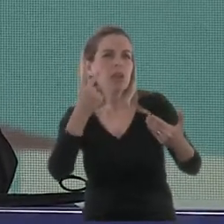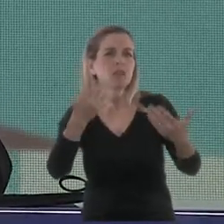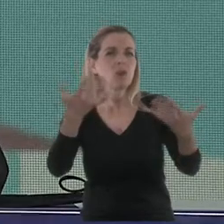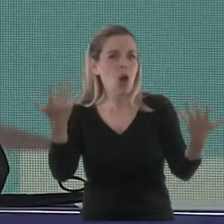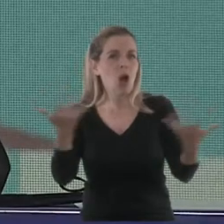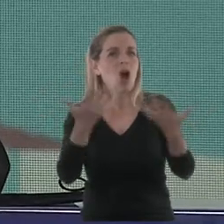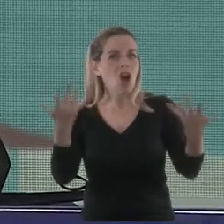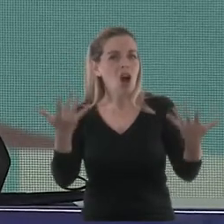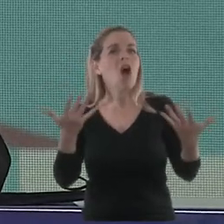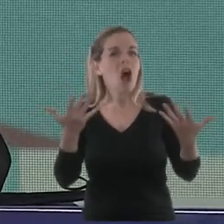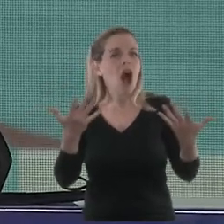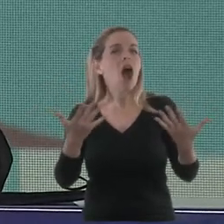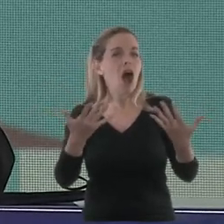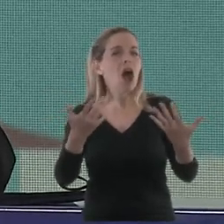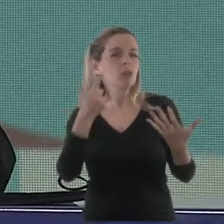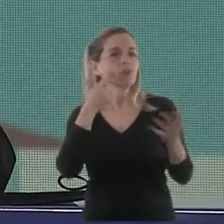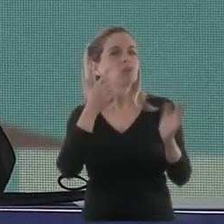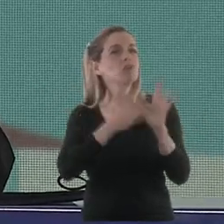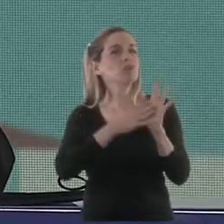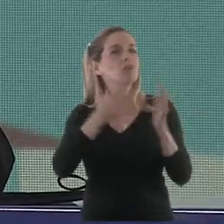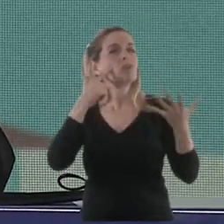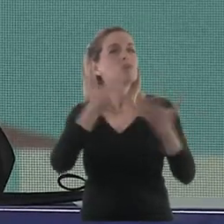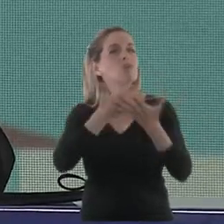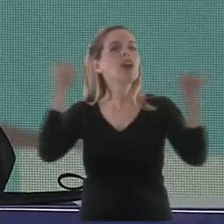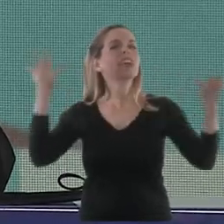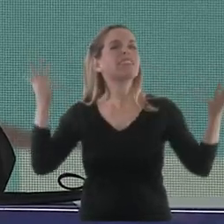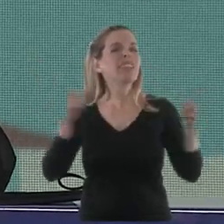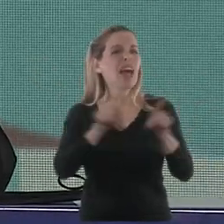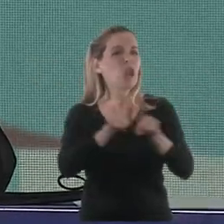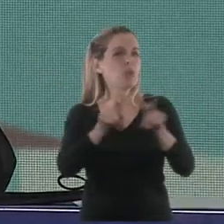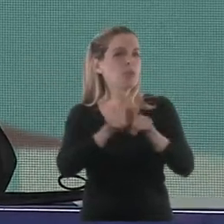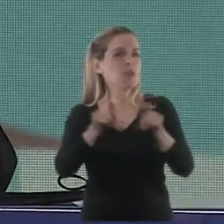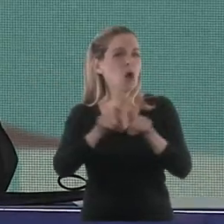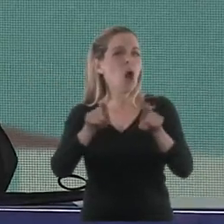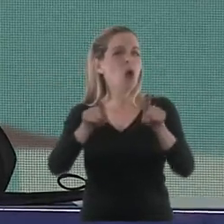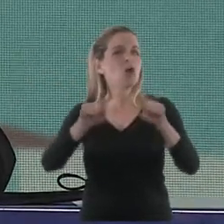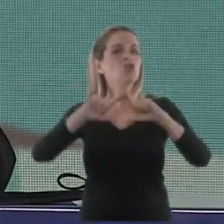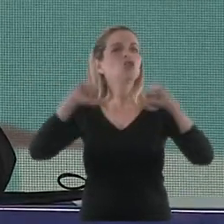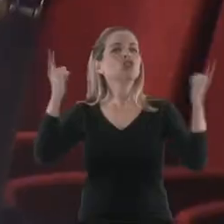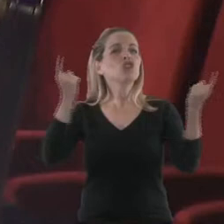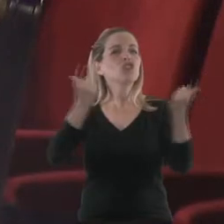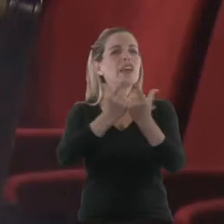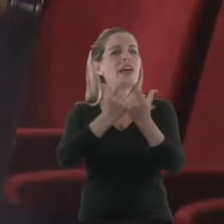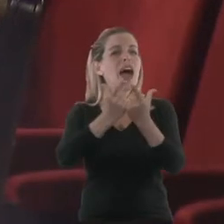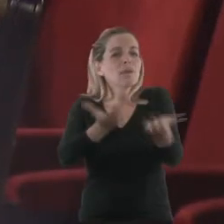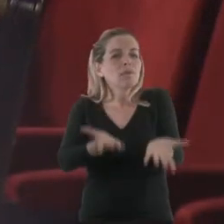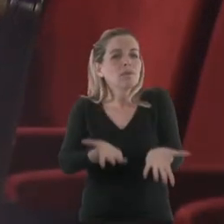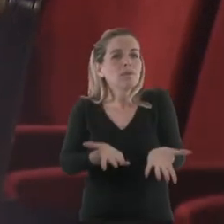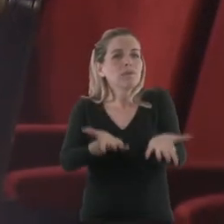y que es una prueba ejemplar de cómo se puede construir una sociedad con una escala social ascendente.